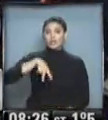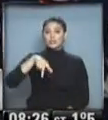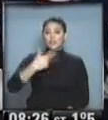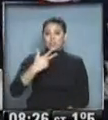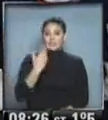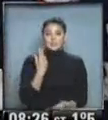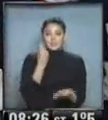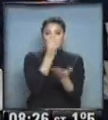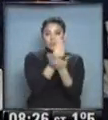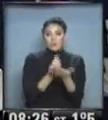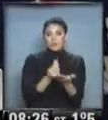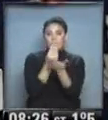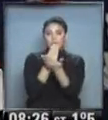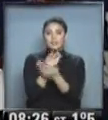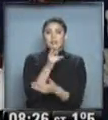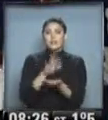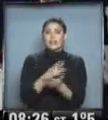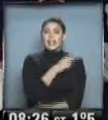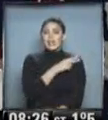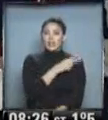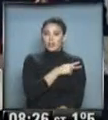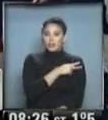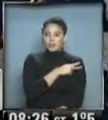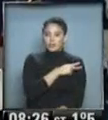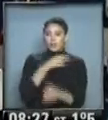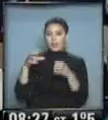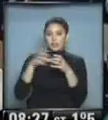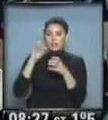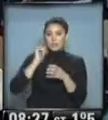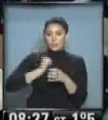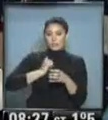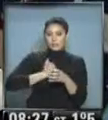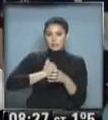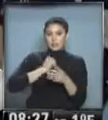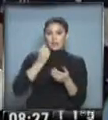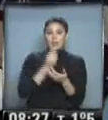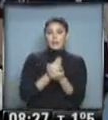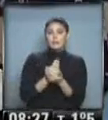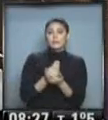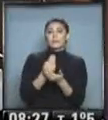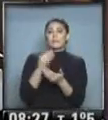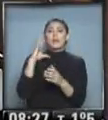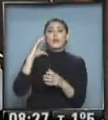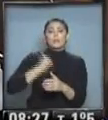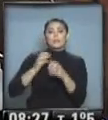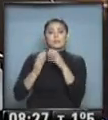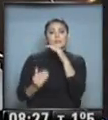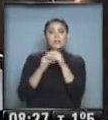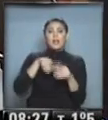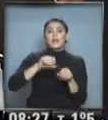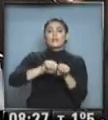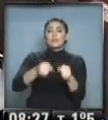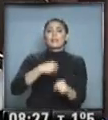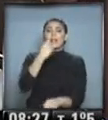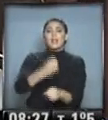los tres ascensos de los jefes de las fuerzas, más el ascenso del jefe del Estado Mayor Conjunto, se posponga